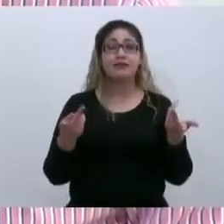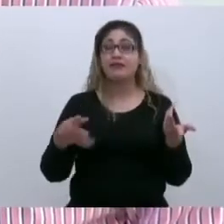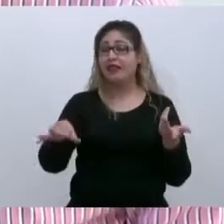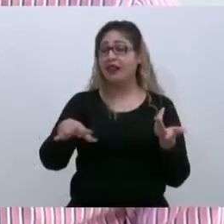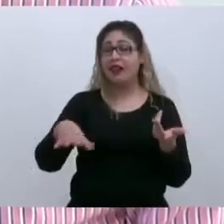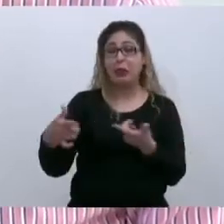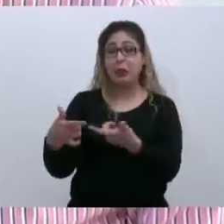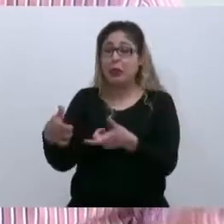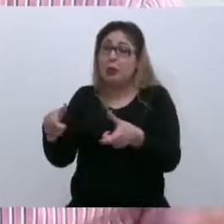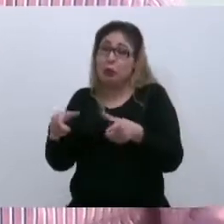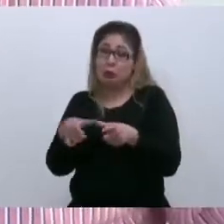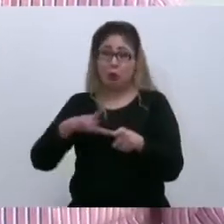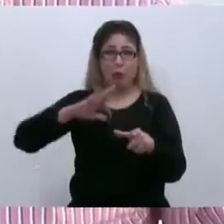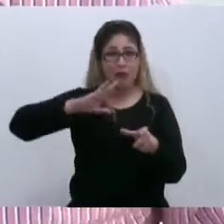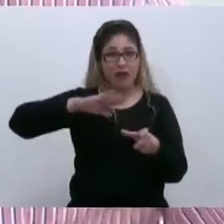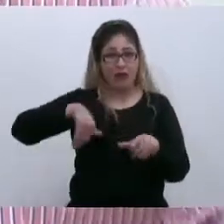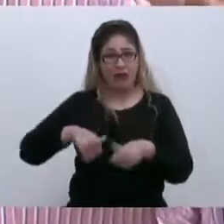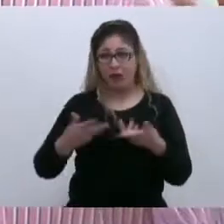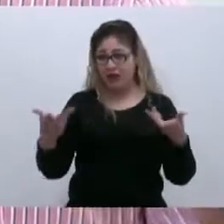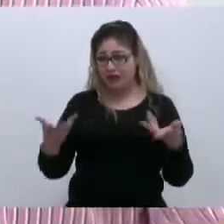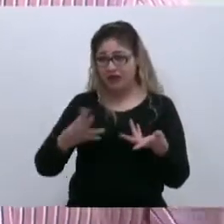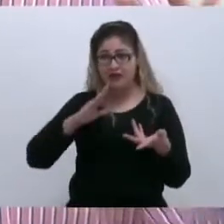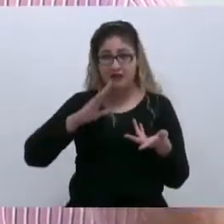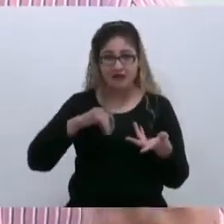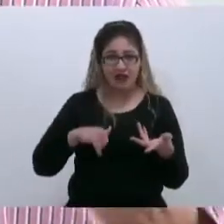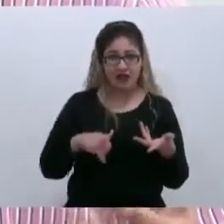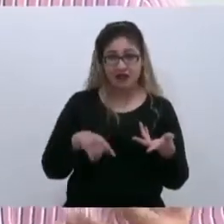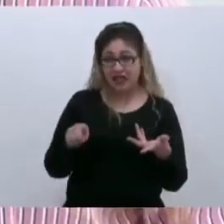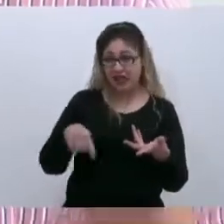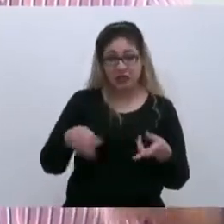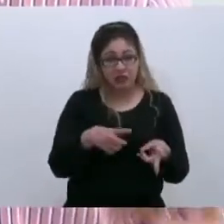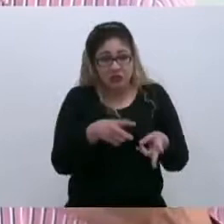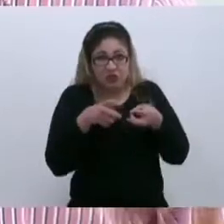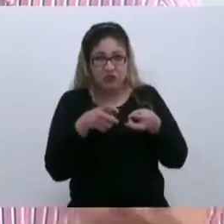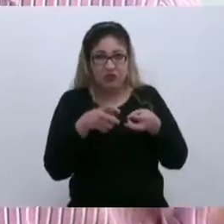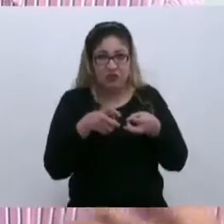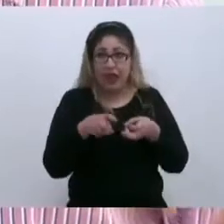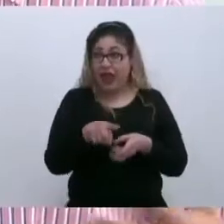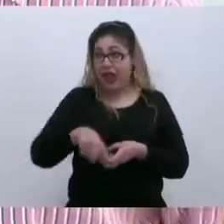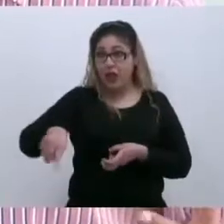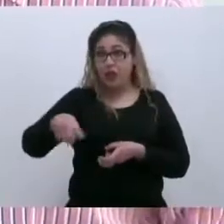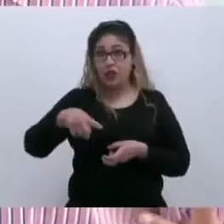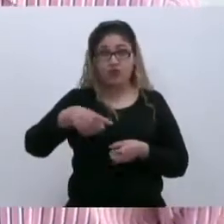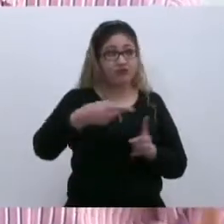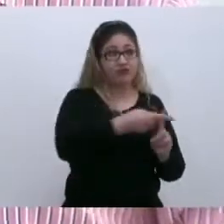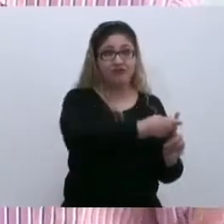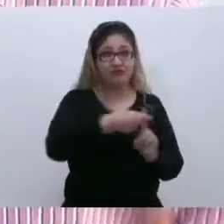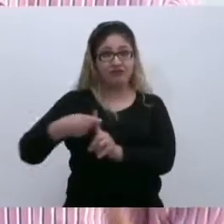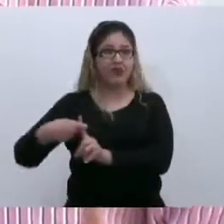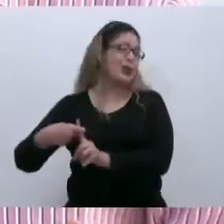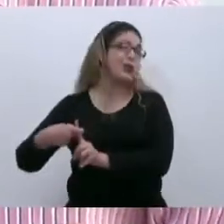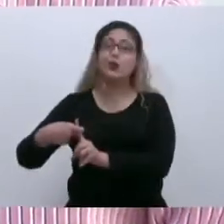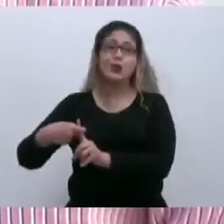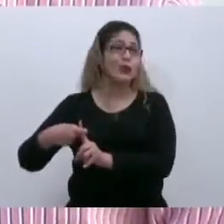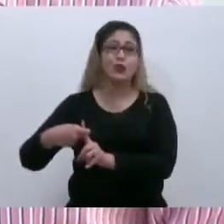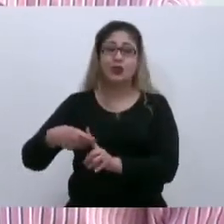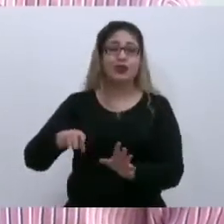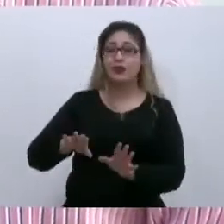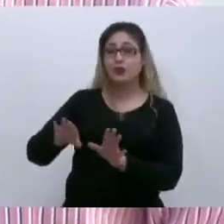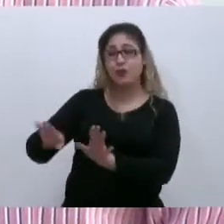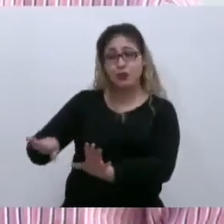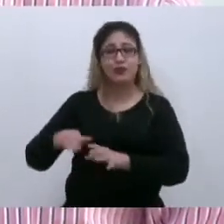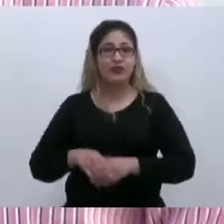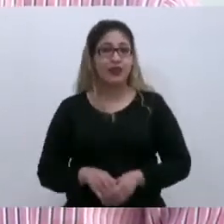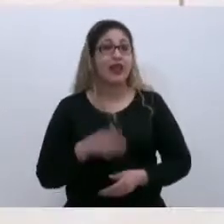delincuencia. Entonces, es darle oportunidad a los jóvenes, no darle la espalda a los jóvenes, no marginar a los jóvenes.